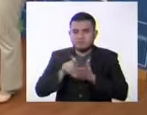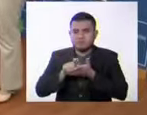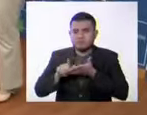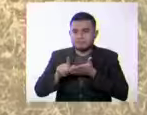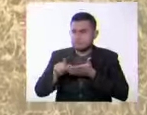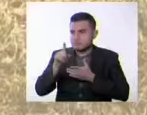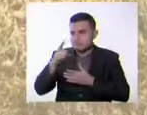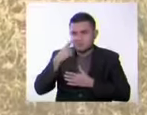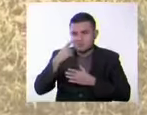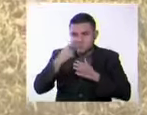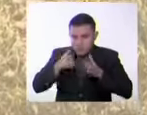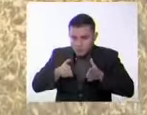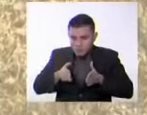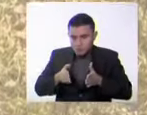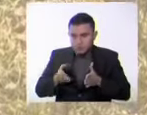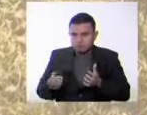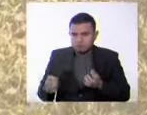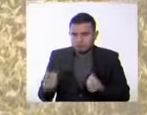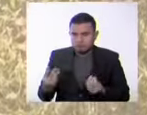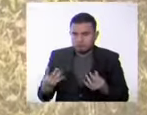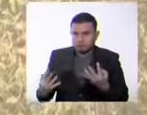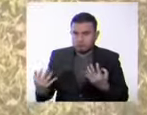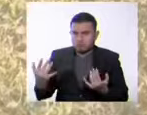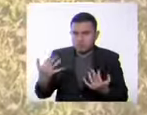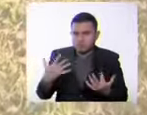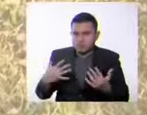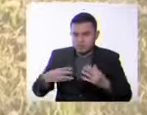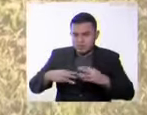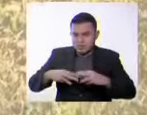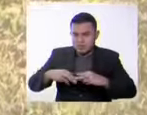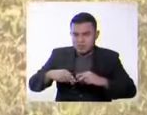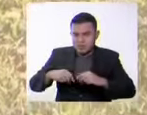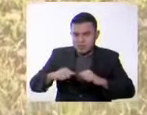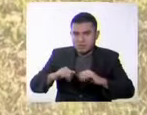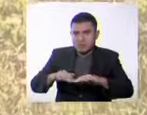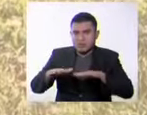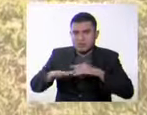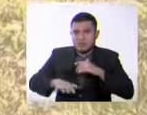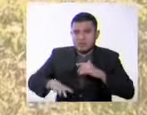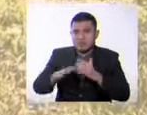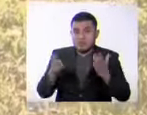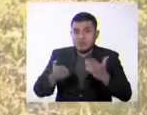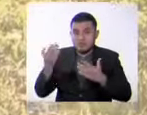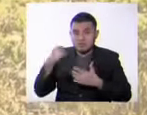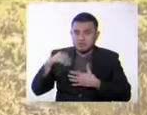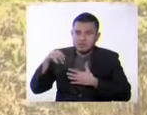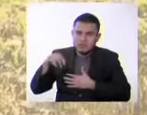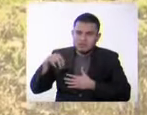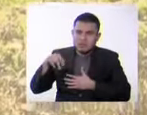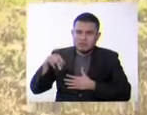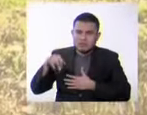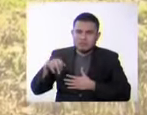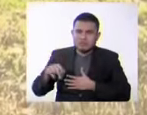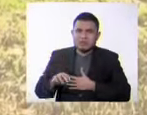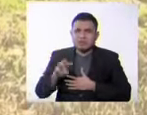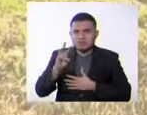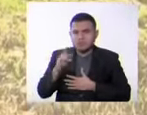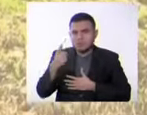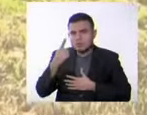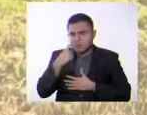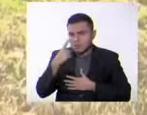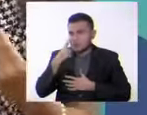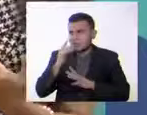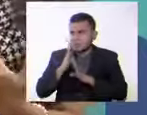el sendero por donde van. O sea, eso es bien importante, que en la zona rural pues se hace mucho. Esos viajes, mira, van los tres como cuidándose,